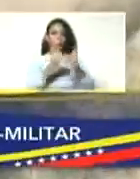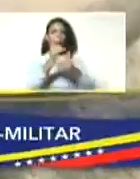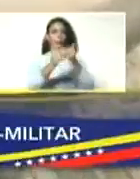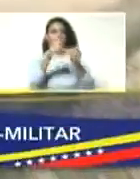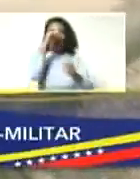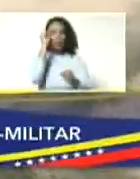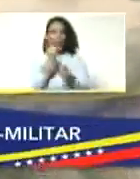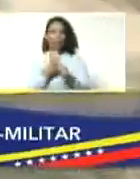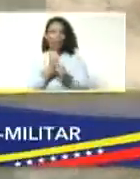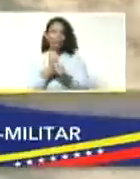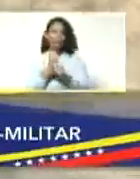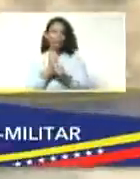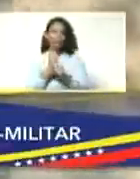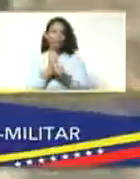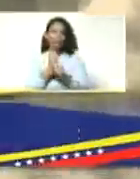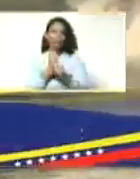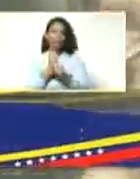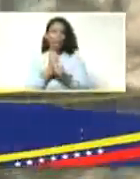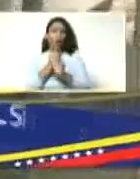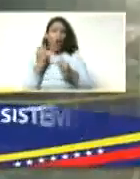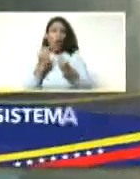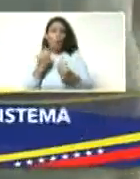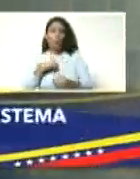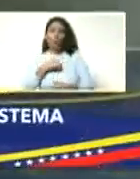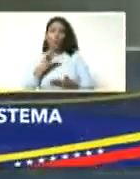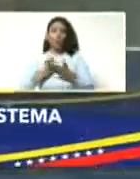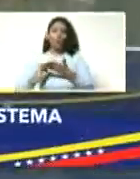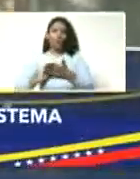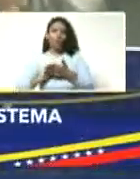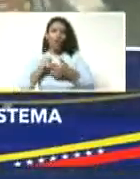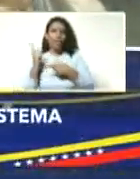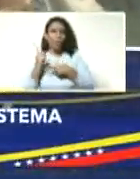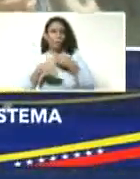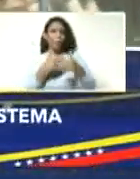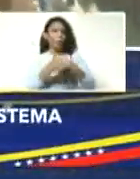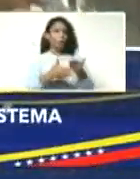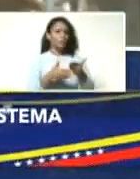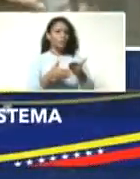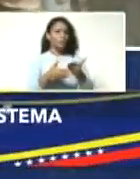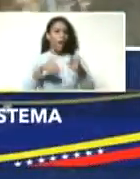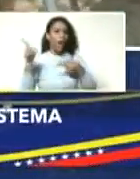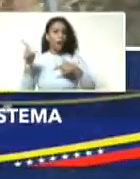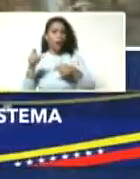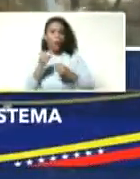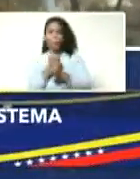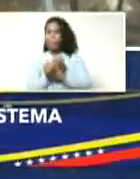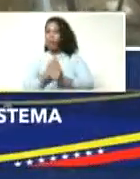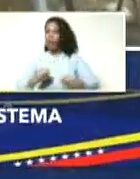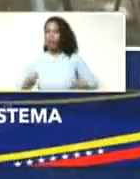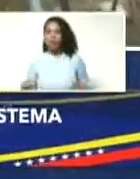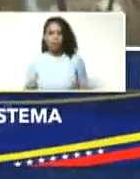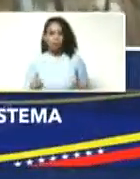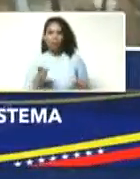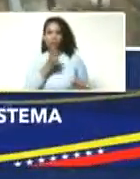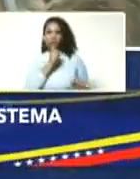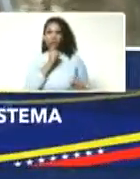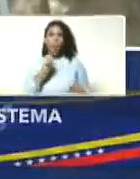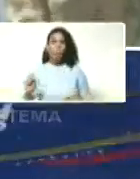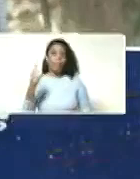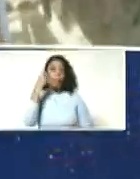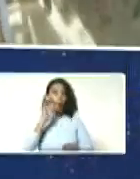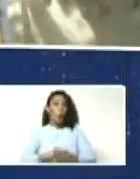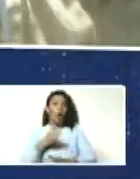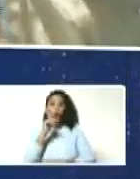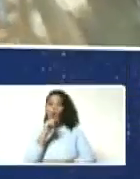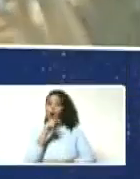trabajadores. ¿Cómo hubiéramos podido resolver esto? ¿A realazo? A realazo es imposible. ¿Ah? Primero porque no lo